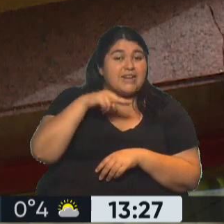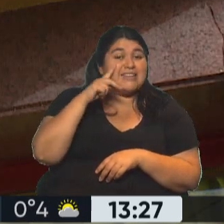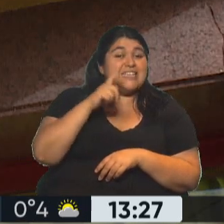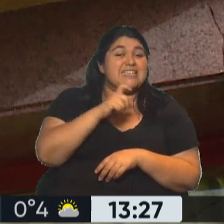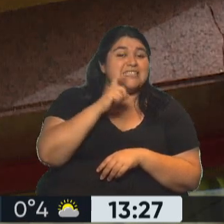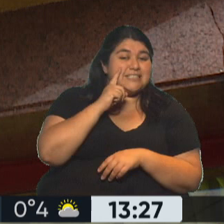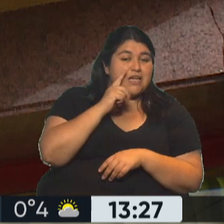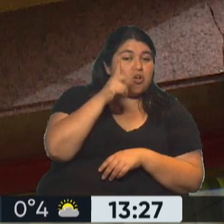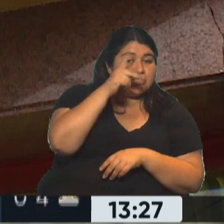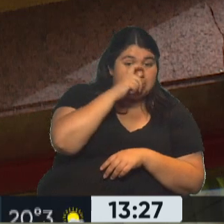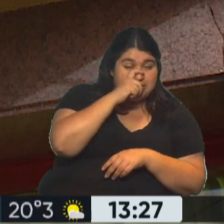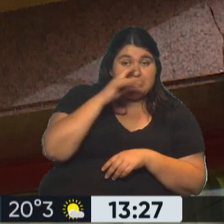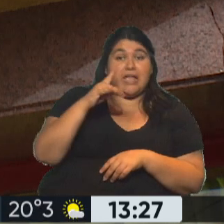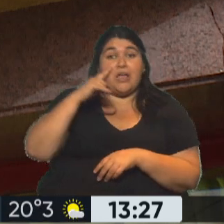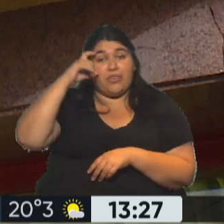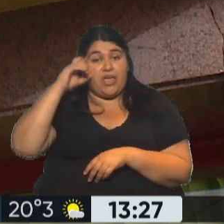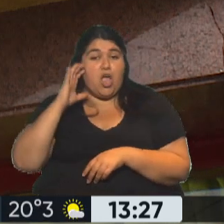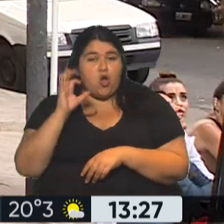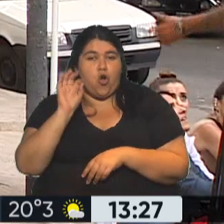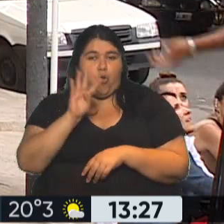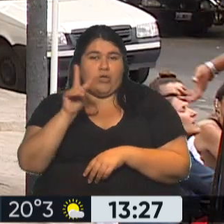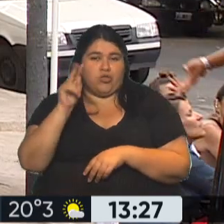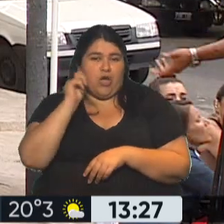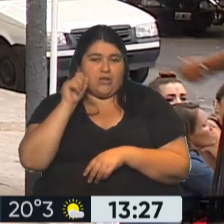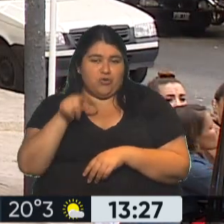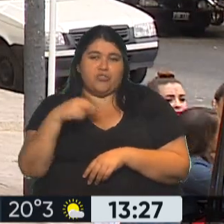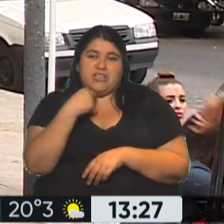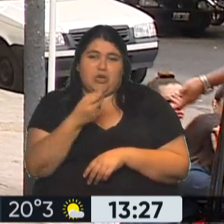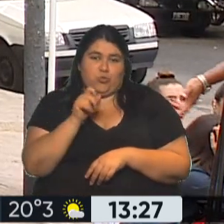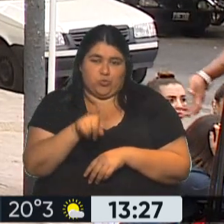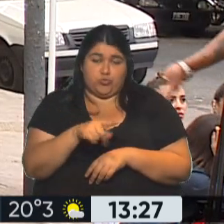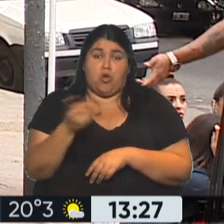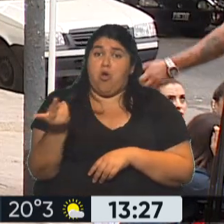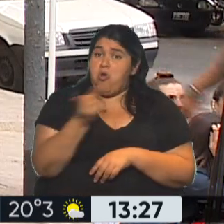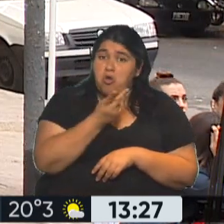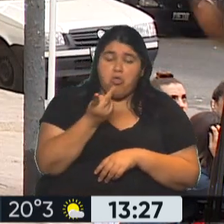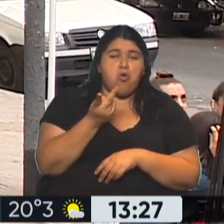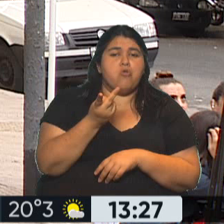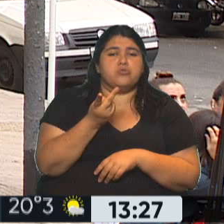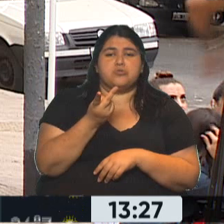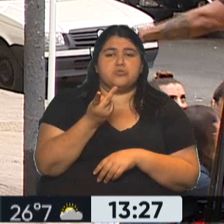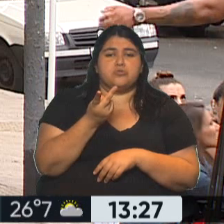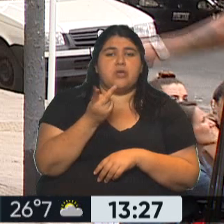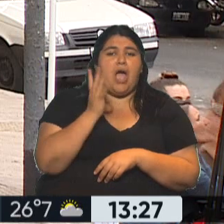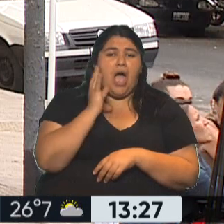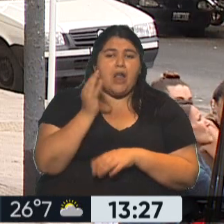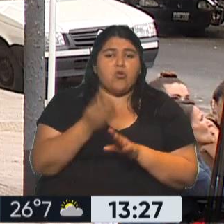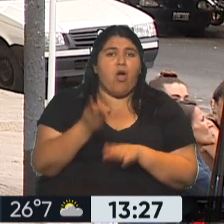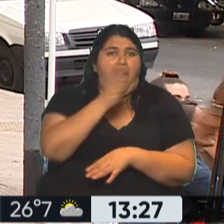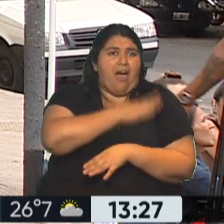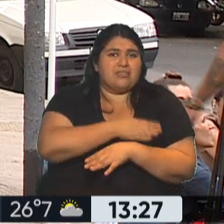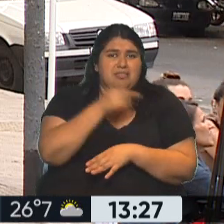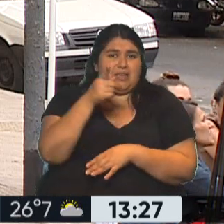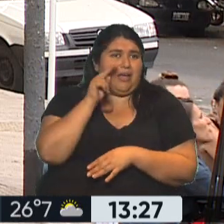Diego Invernici, su hijo. Según pudo saberse, ninguno de los dos habían sido vistos en los últimos